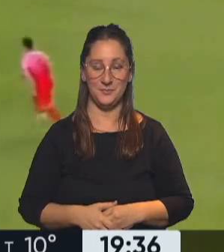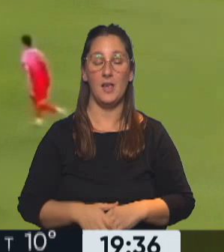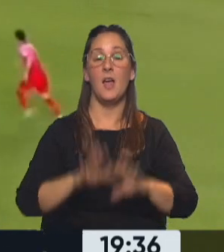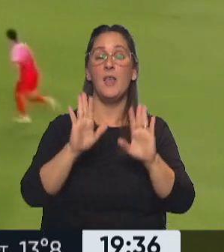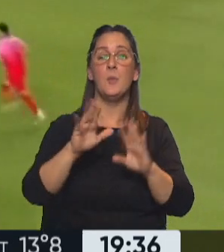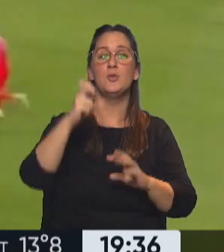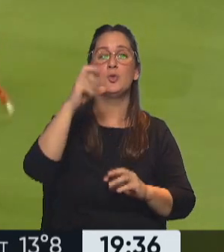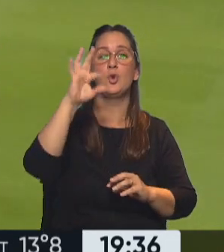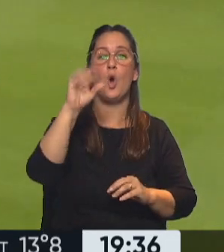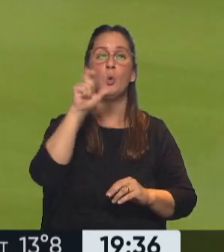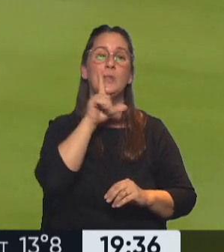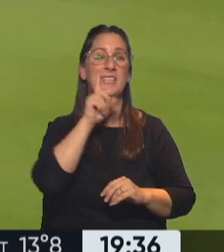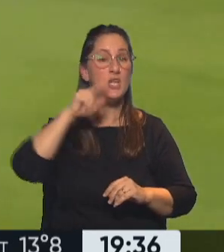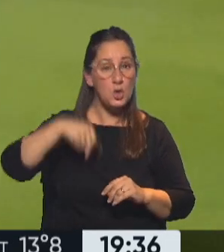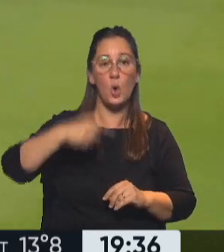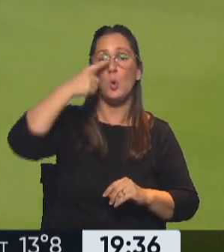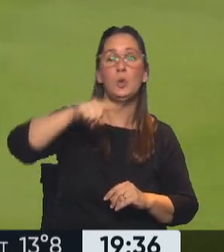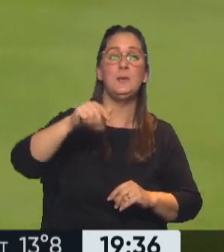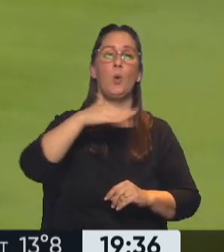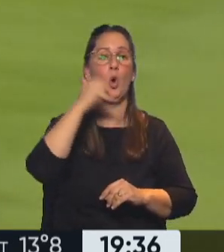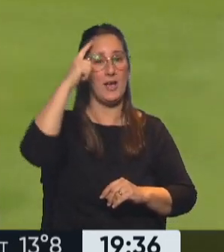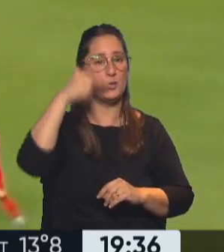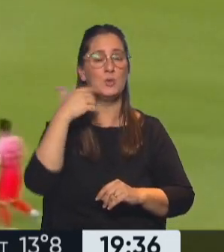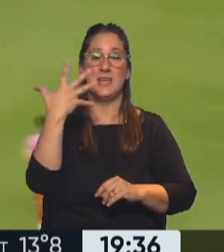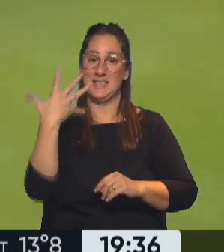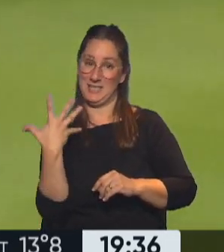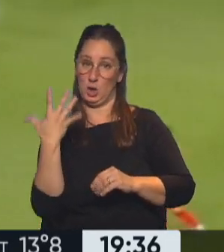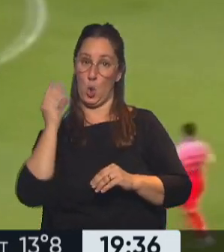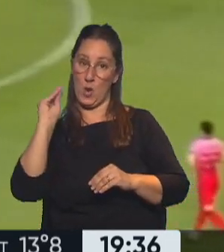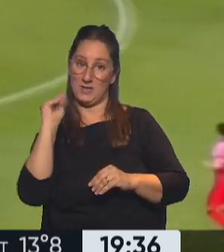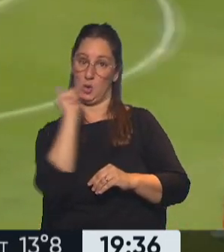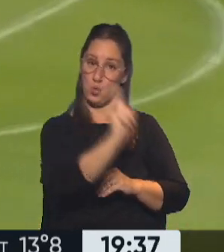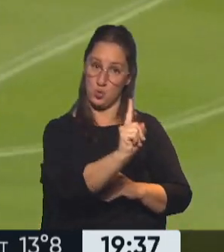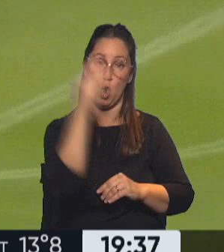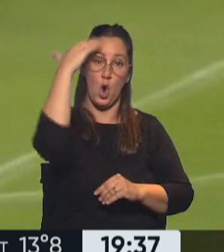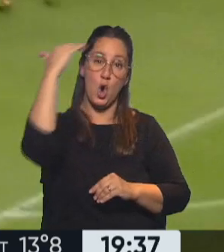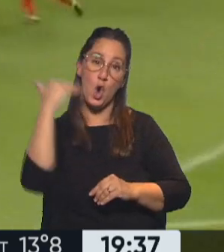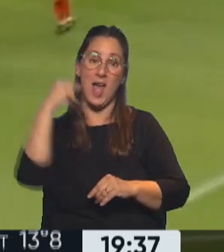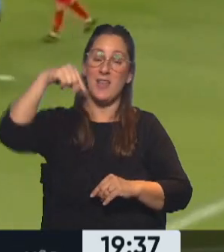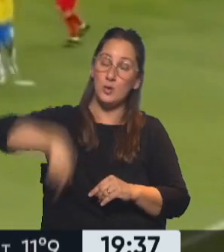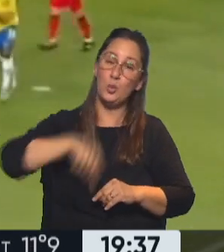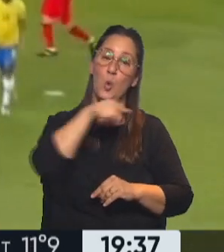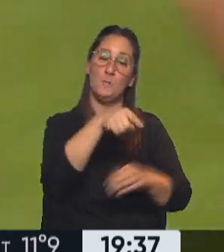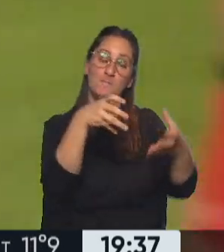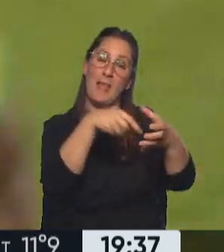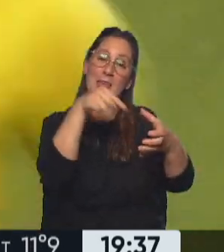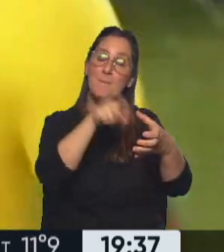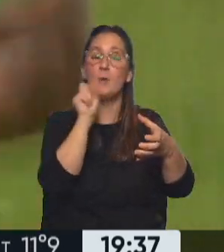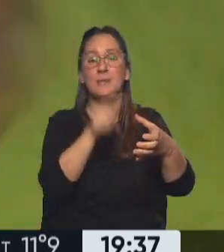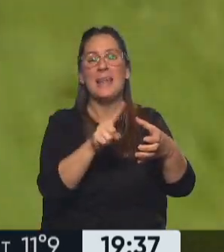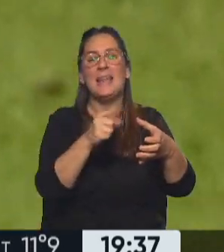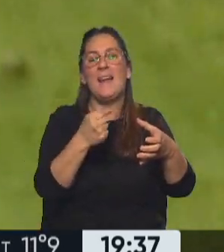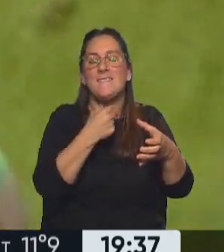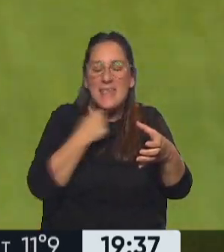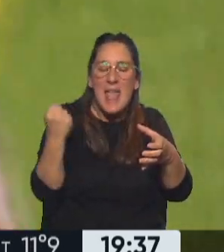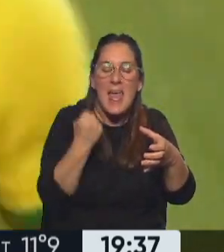Después Coutinho y por último Gabriel Jesús. 5-1. Una República de Corea, Corea del Sur, que es un equipo. Quiere, pero no